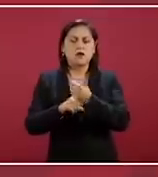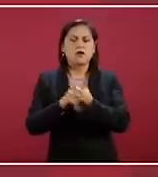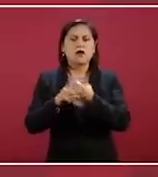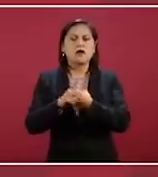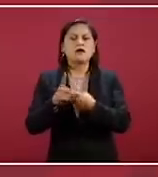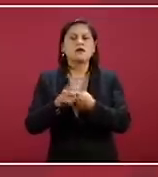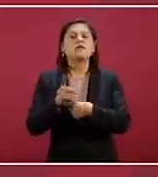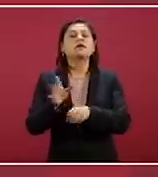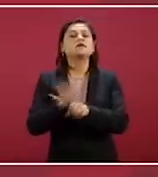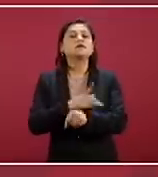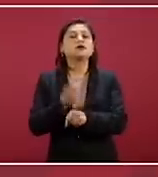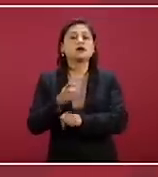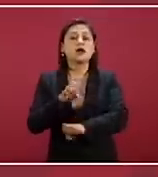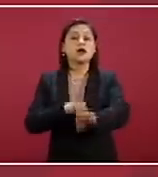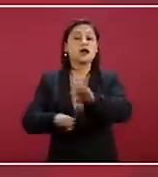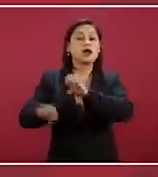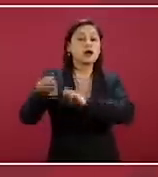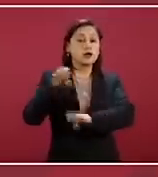entre